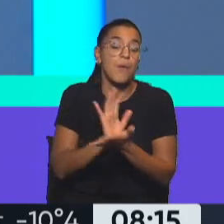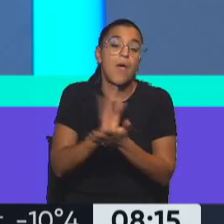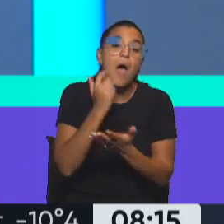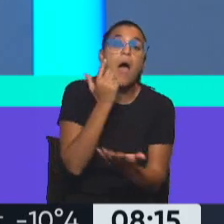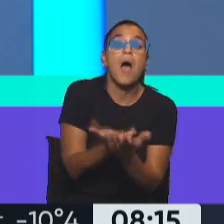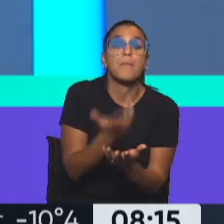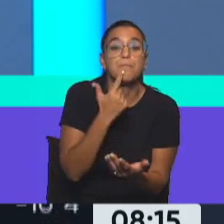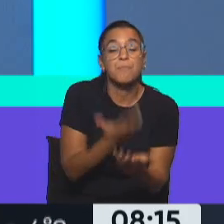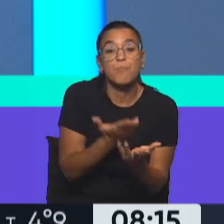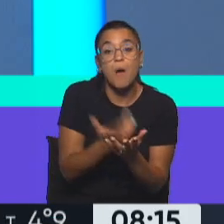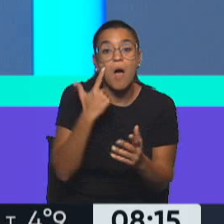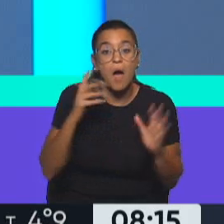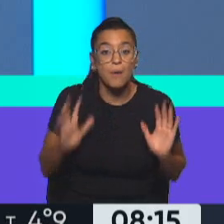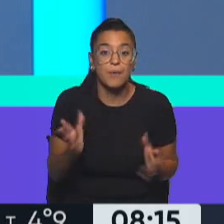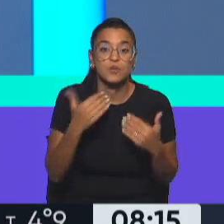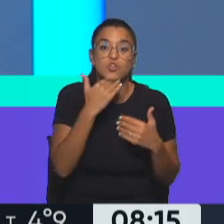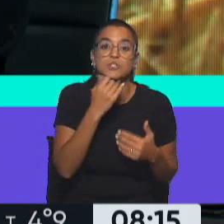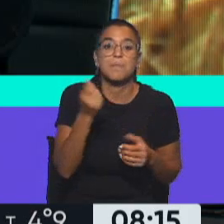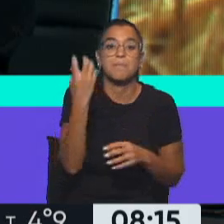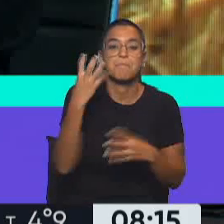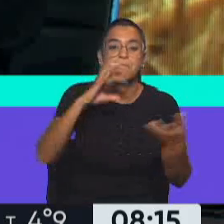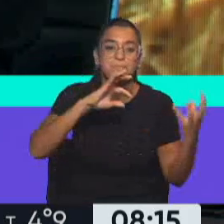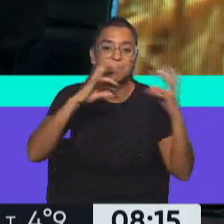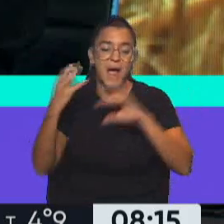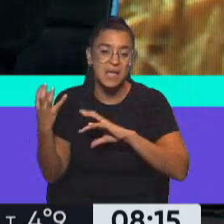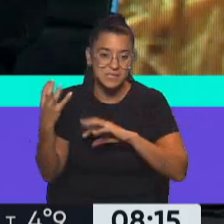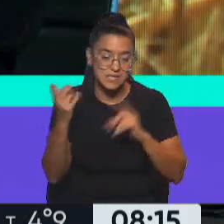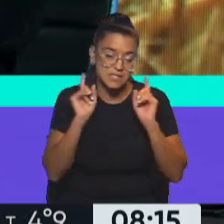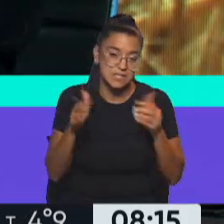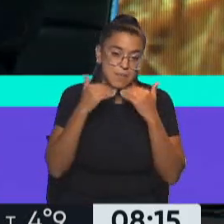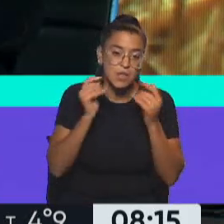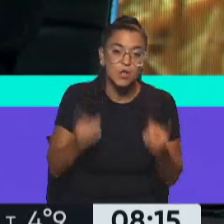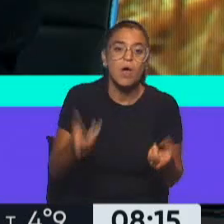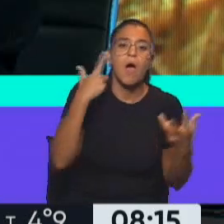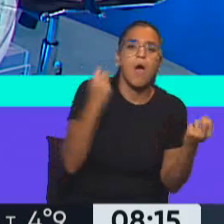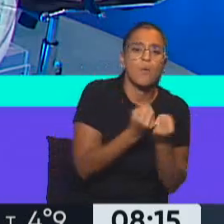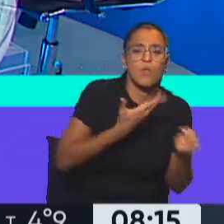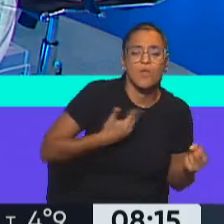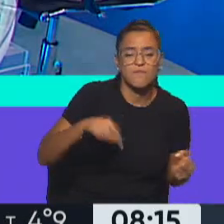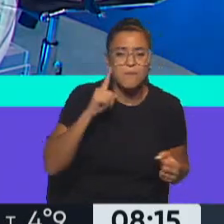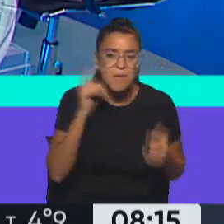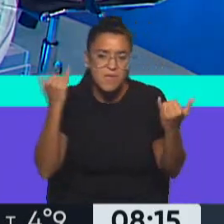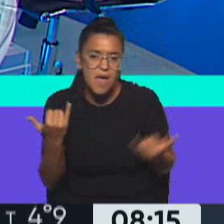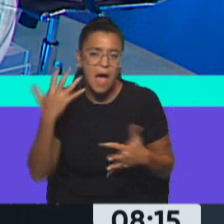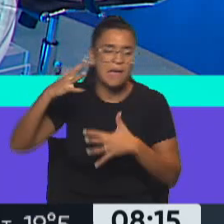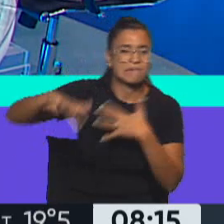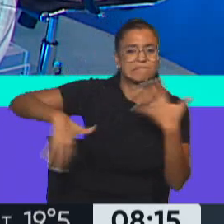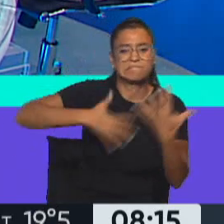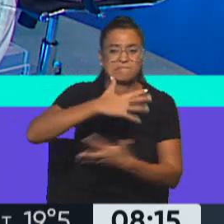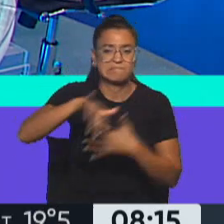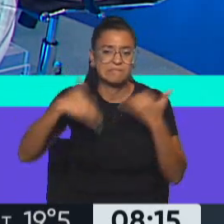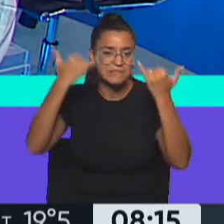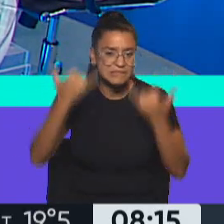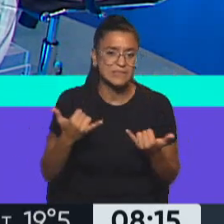mesa. está bien, pero hay y una no cuestión, sé qué va a también una pasar cuestión con el maíz. política dando vuelta que es muy complejo y está el acuerdo con el fondo y hay toda una maraña y